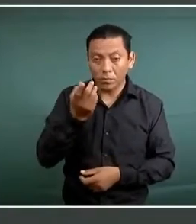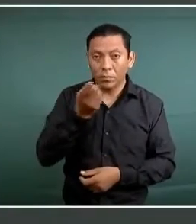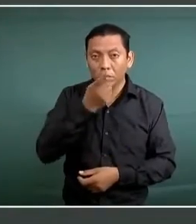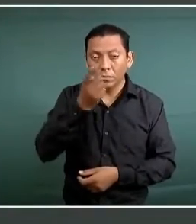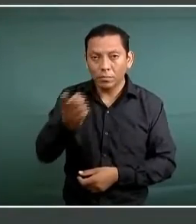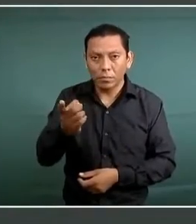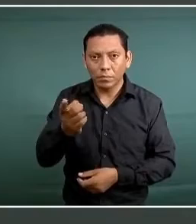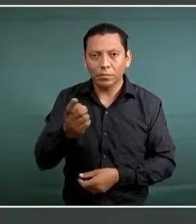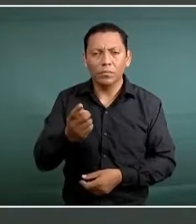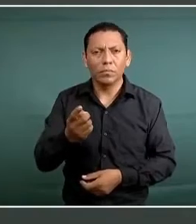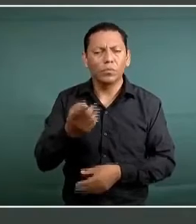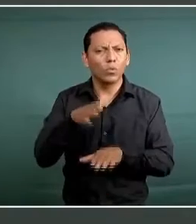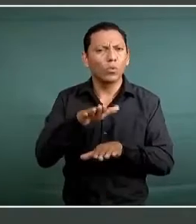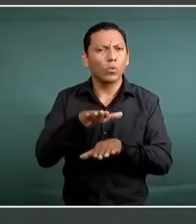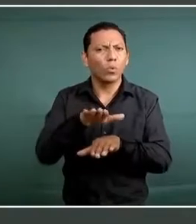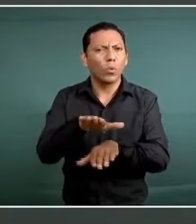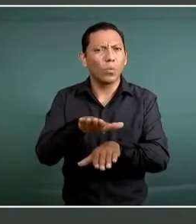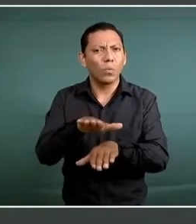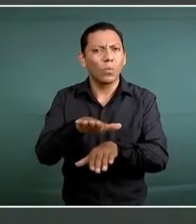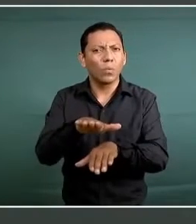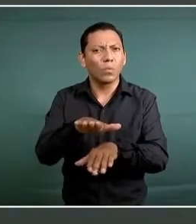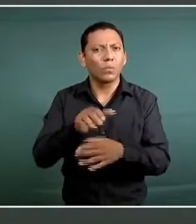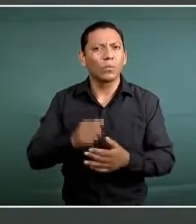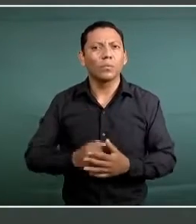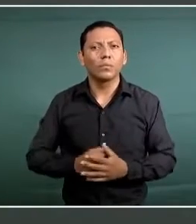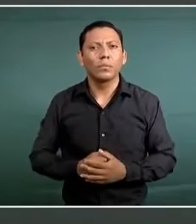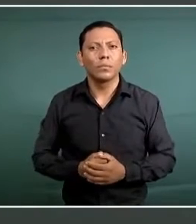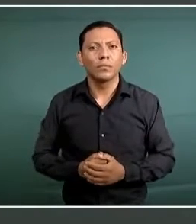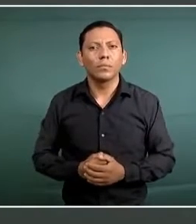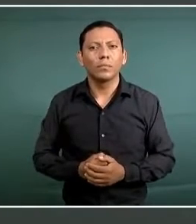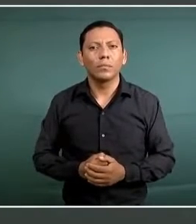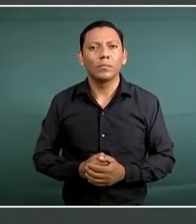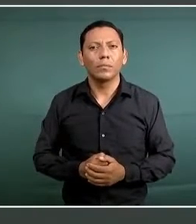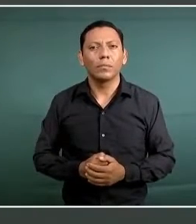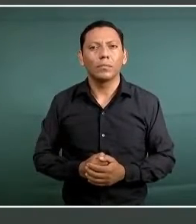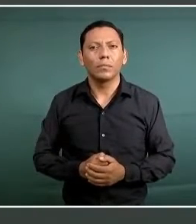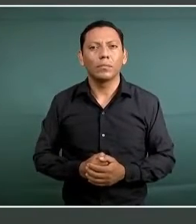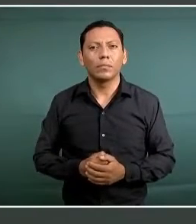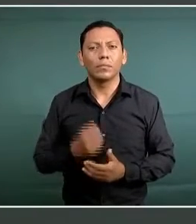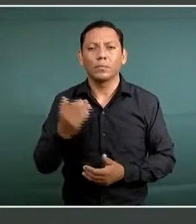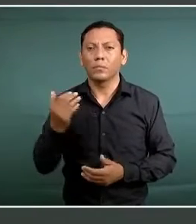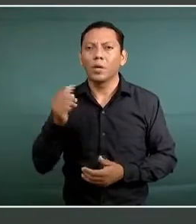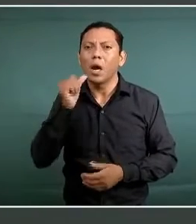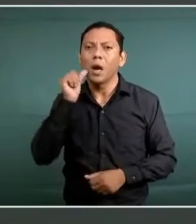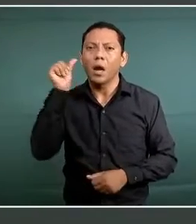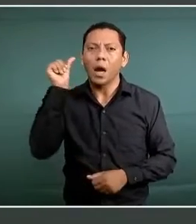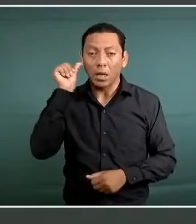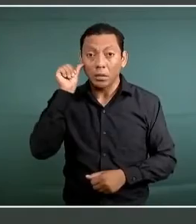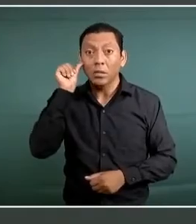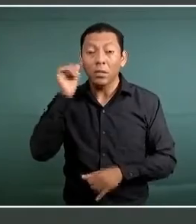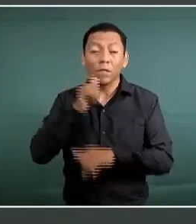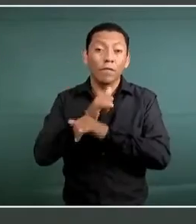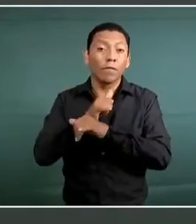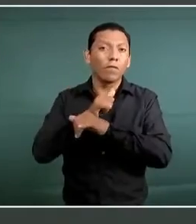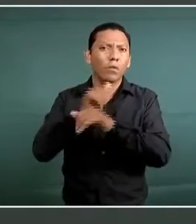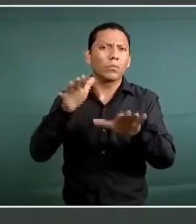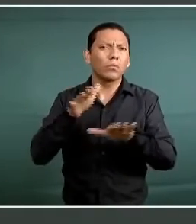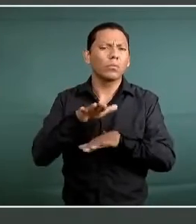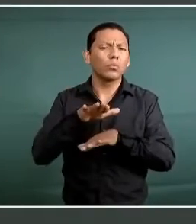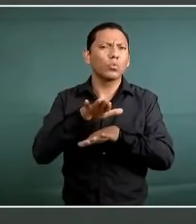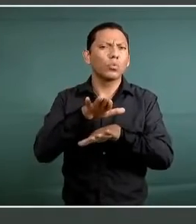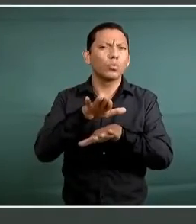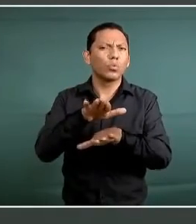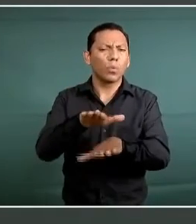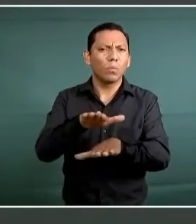tiene que ver con lo que se dio a conocer ayer sobre el